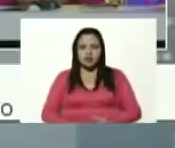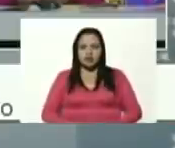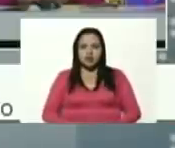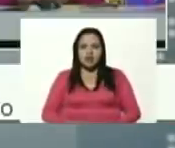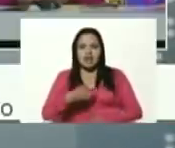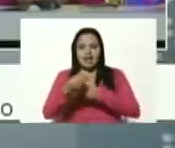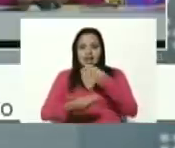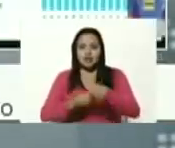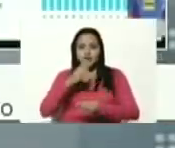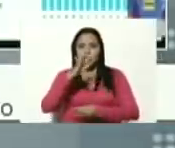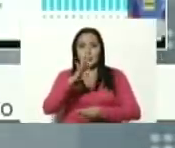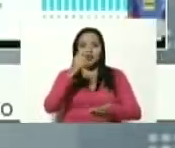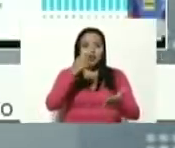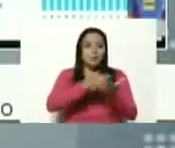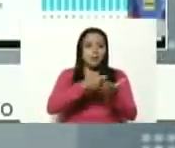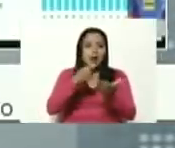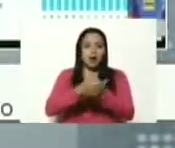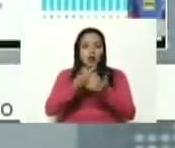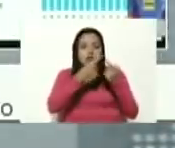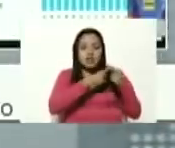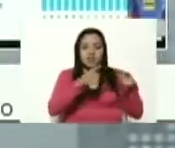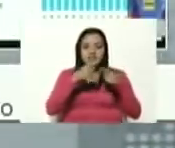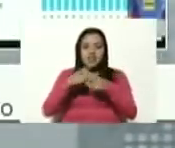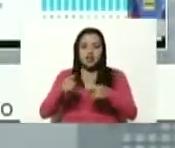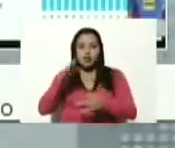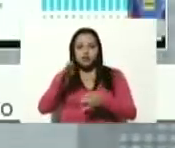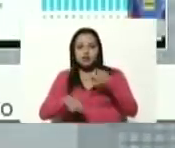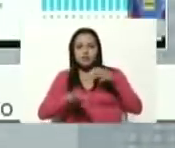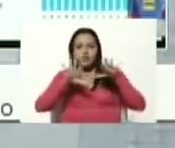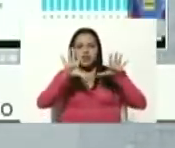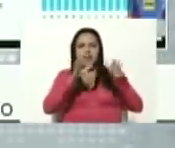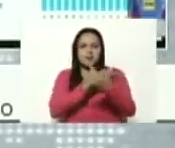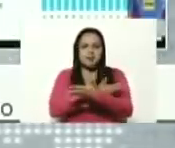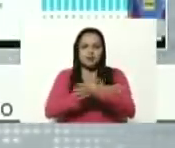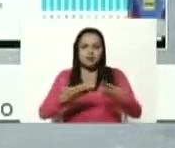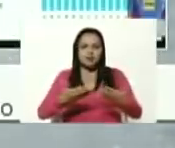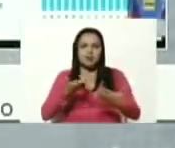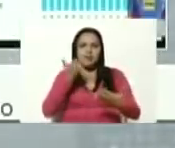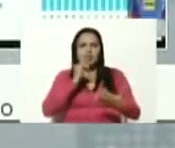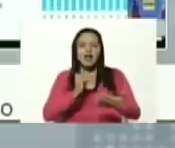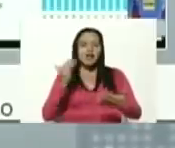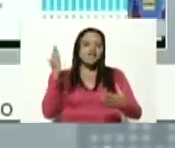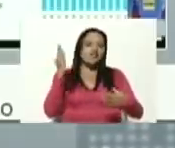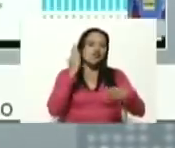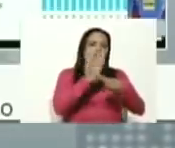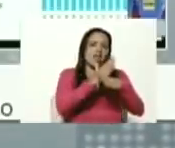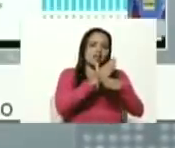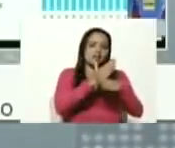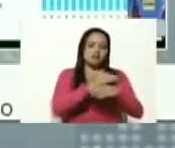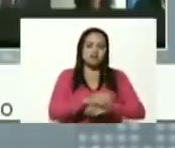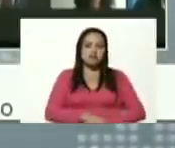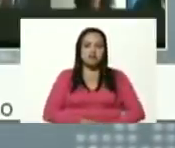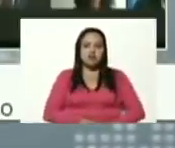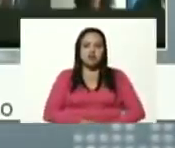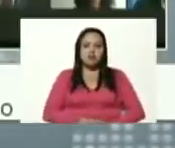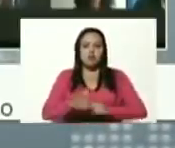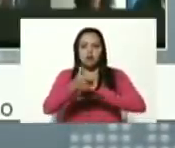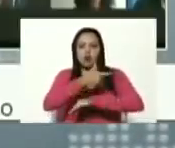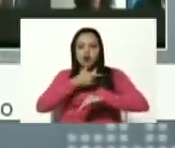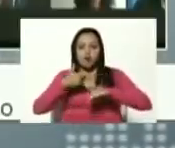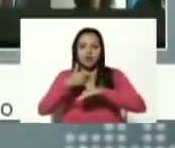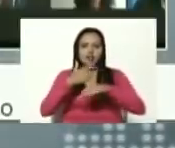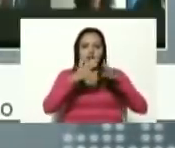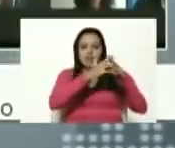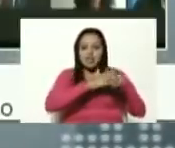cuatro depósitos diferentes, los últimos 10 millones habían sido bloqueados por el gobierno de los